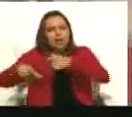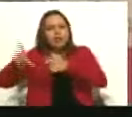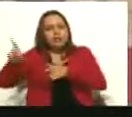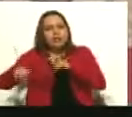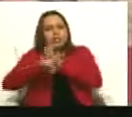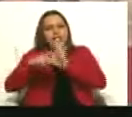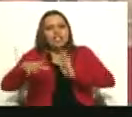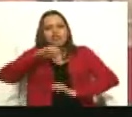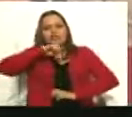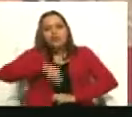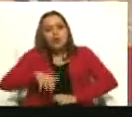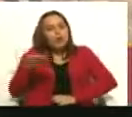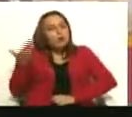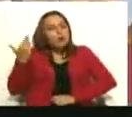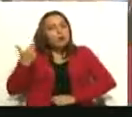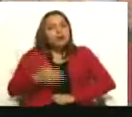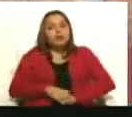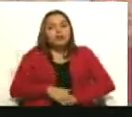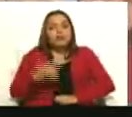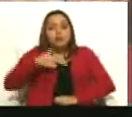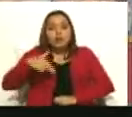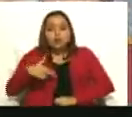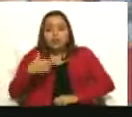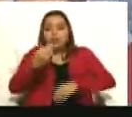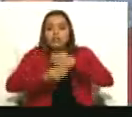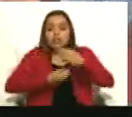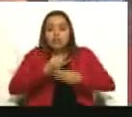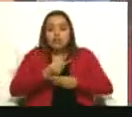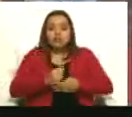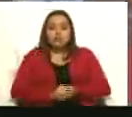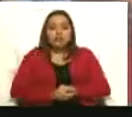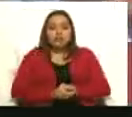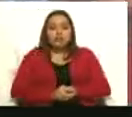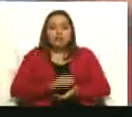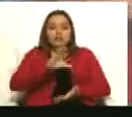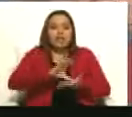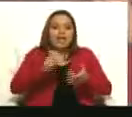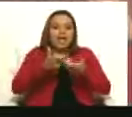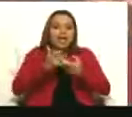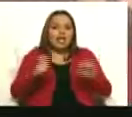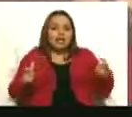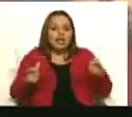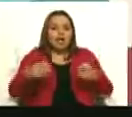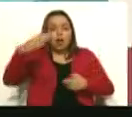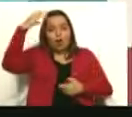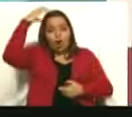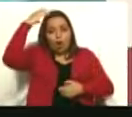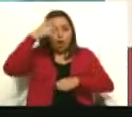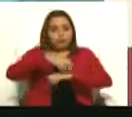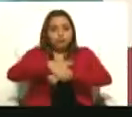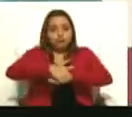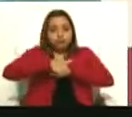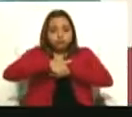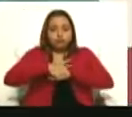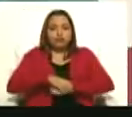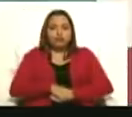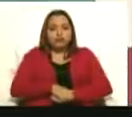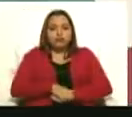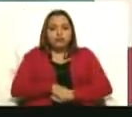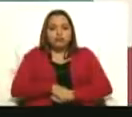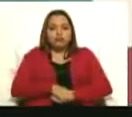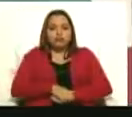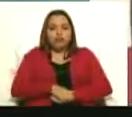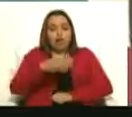que estuvimos conformados como Capitanía General de la Corona Española, desde